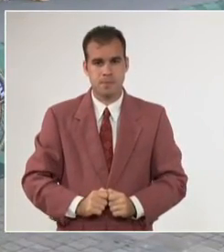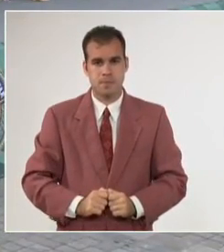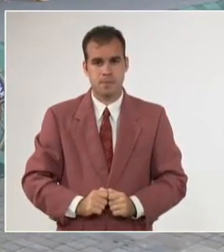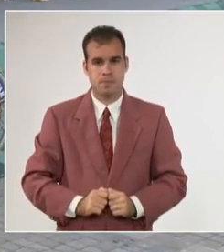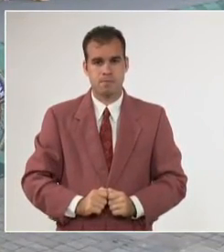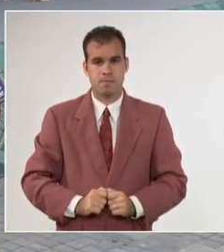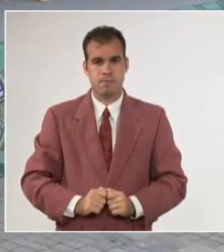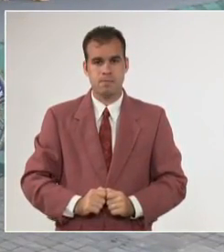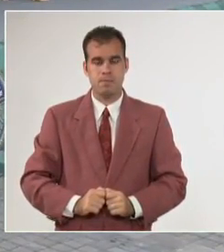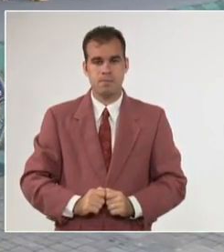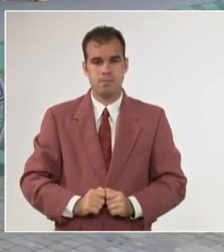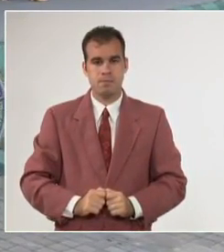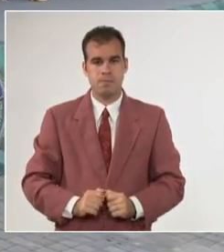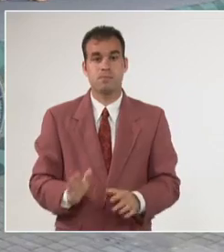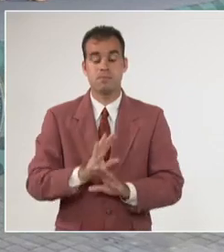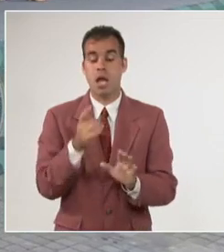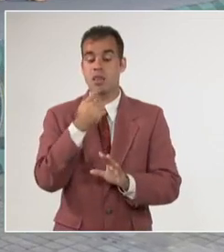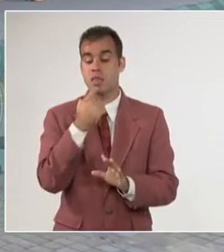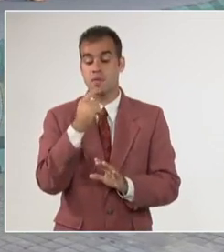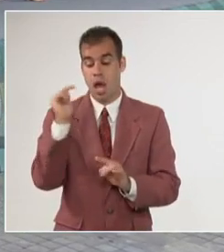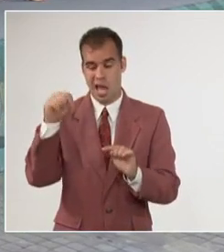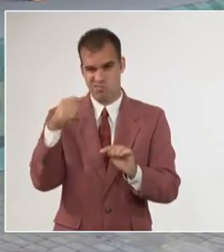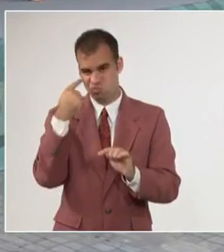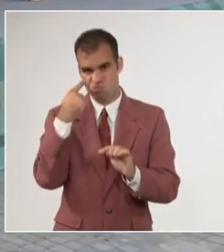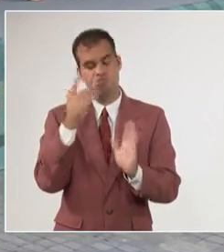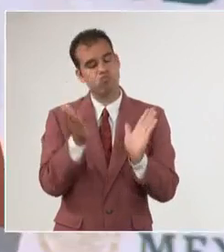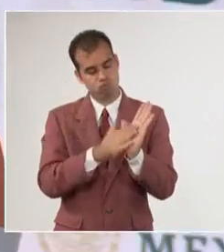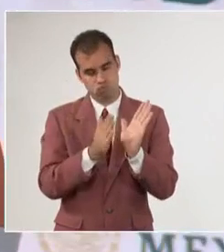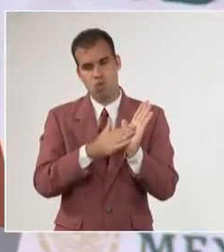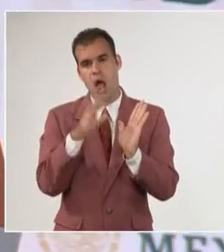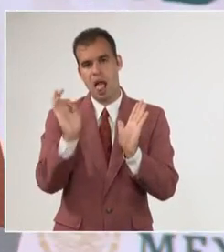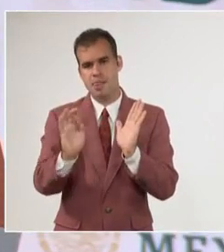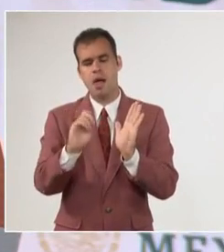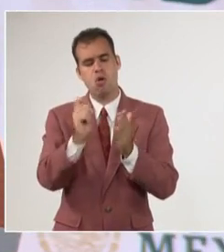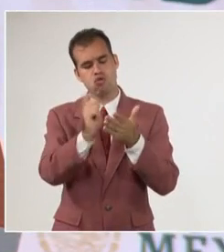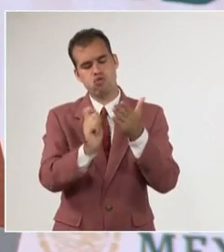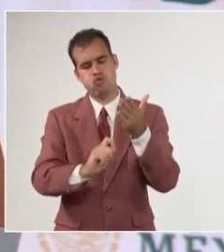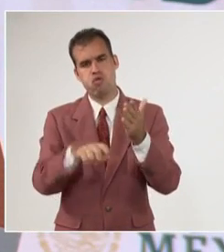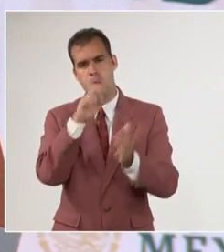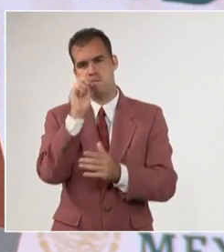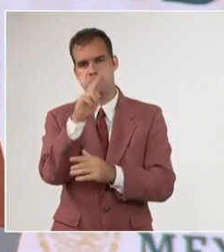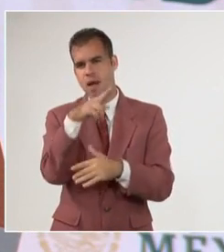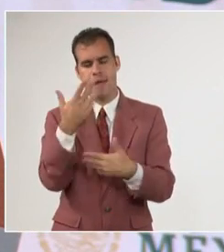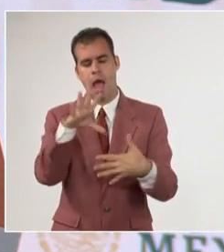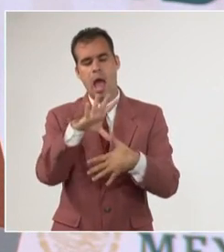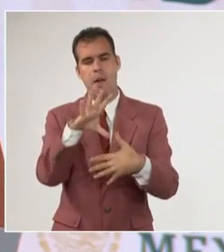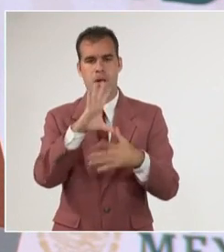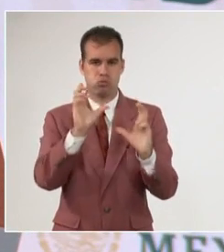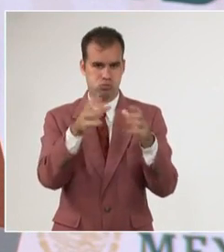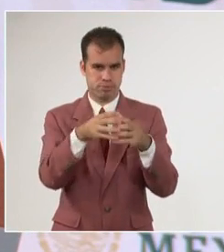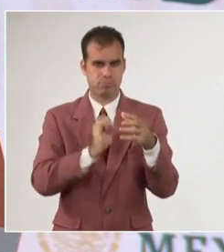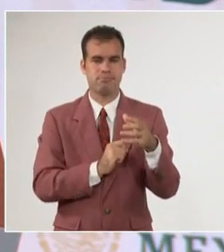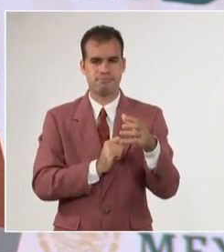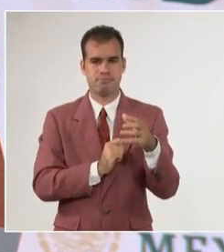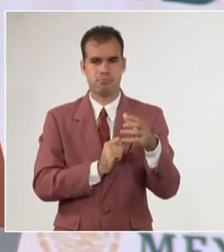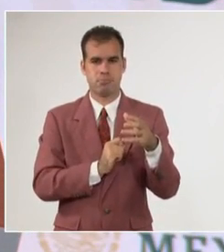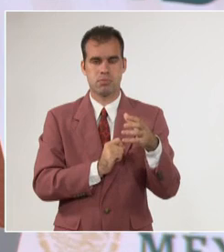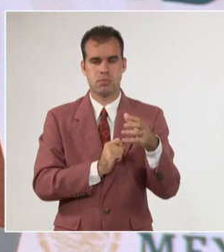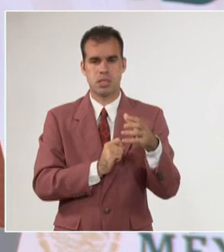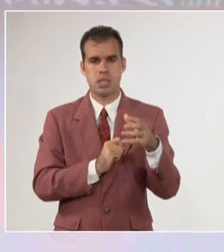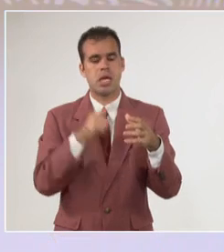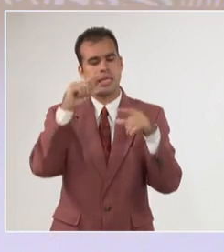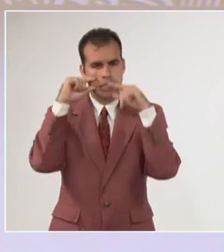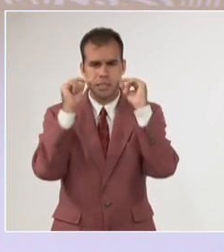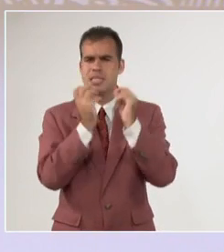patria cubana constancia de aquella entrega en carta al Benemérito de las Américas. Escribe Céspedes: algunos